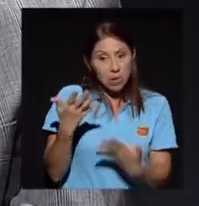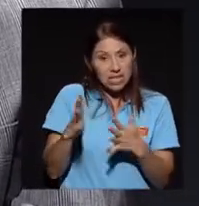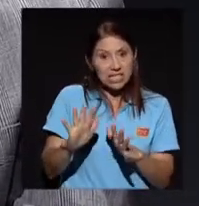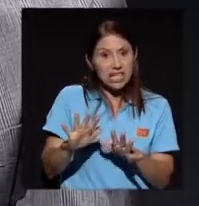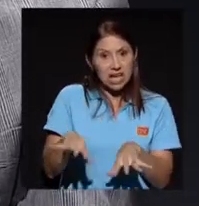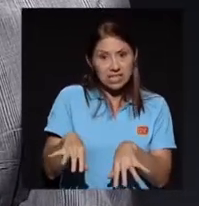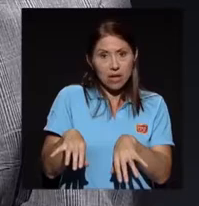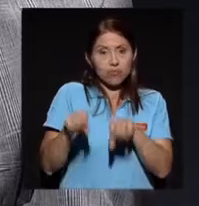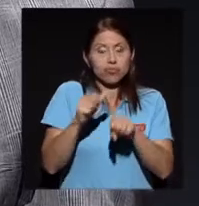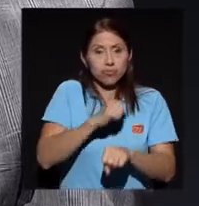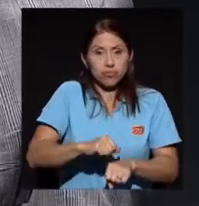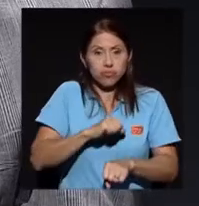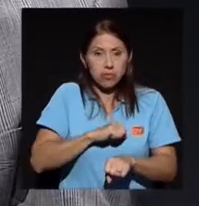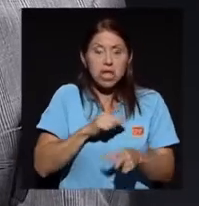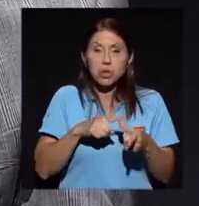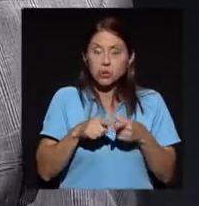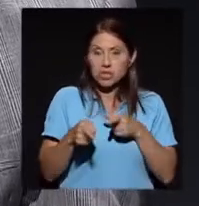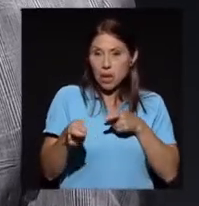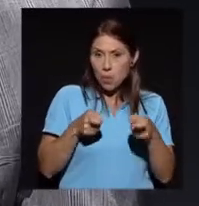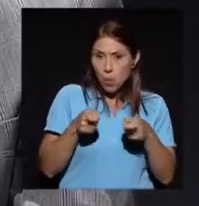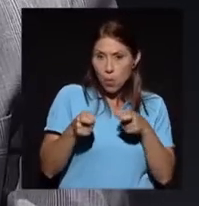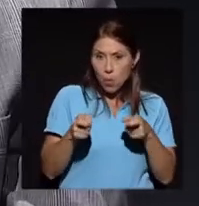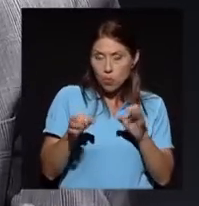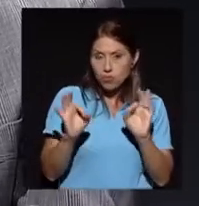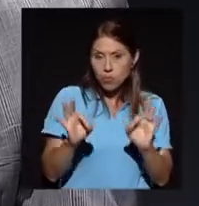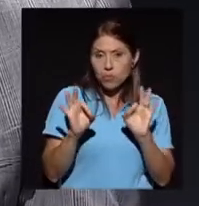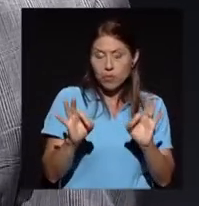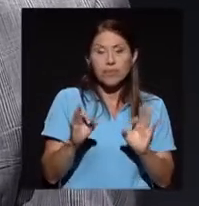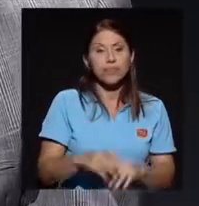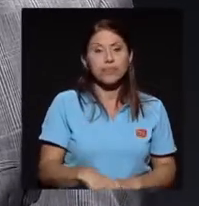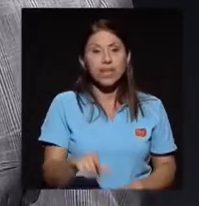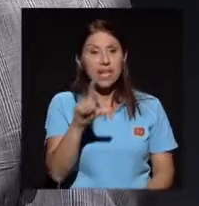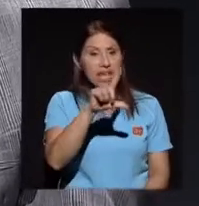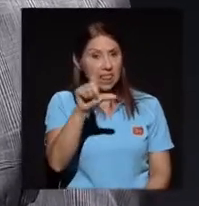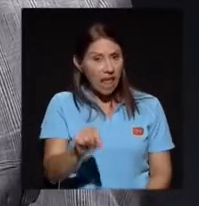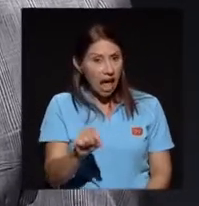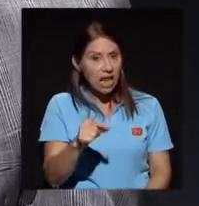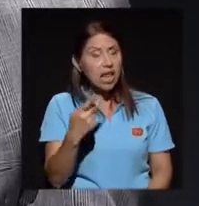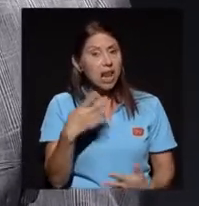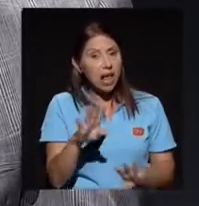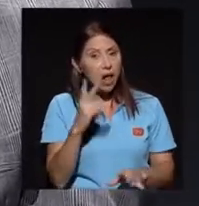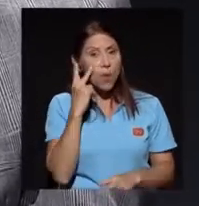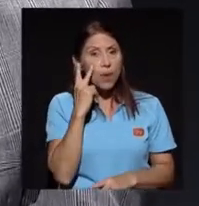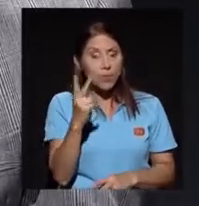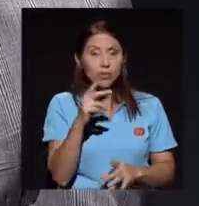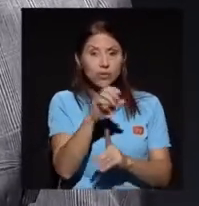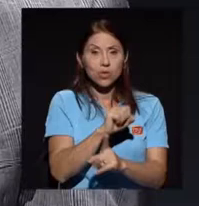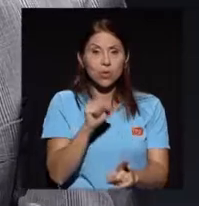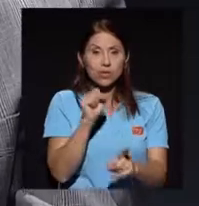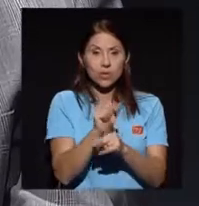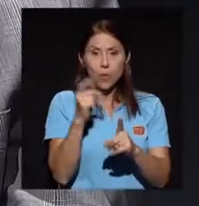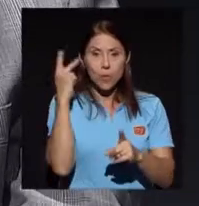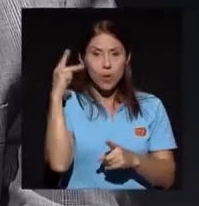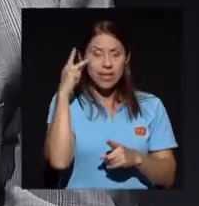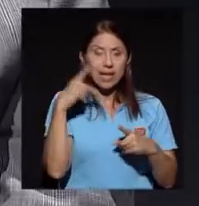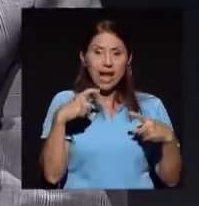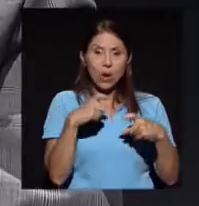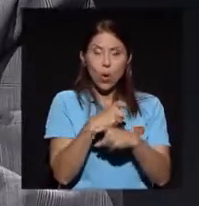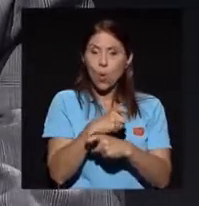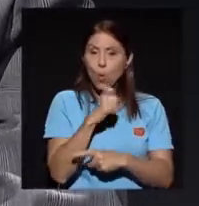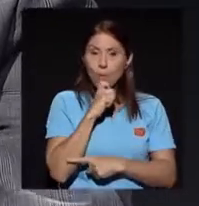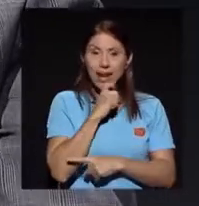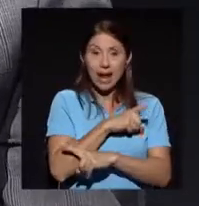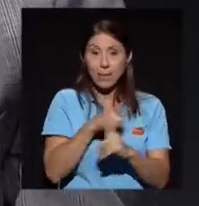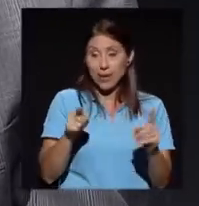dichosamente verdad italia pues ahí está también una situación política compleja pero el partido populista